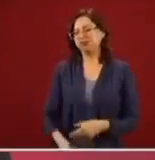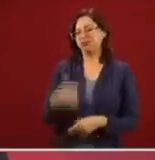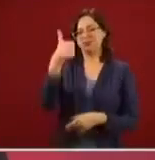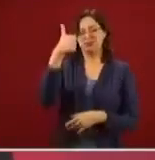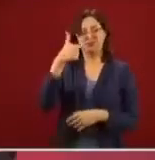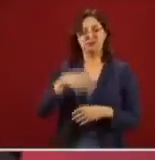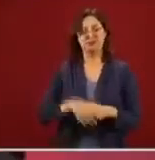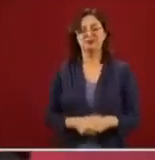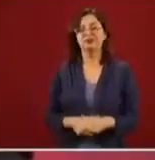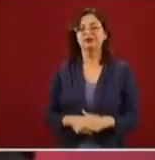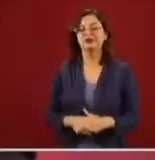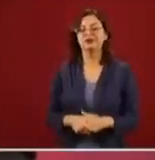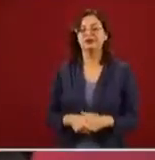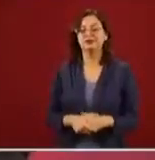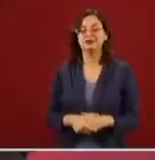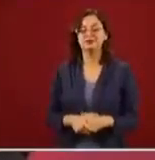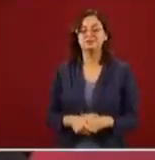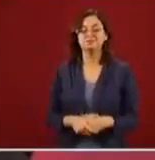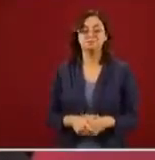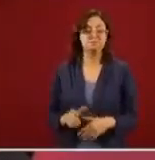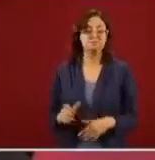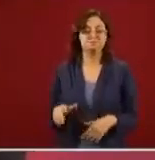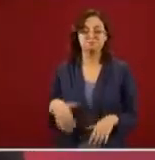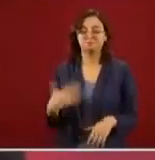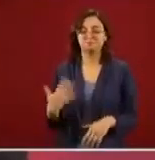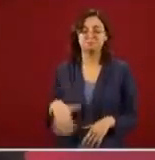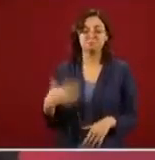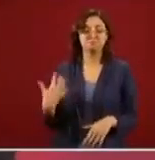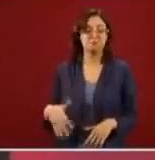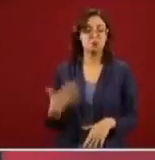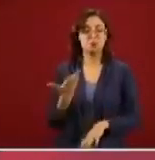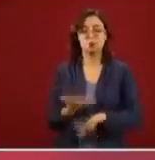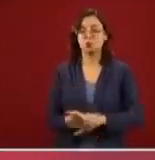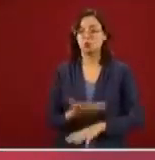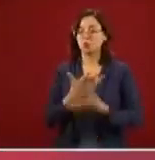sí, es algo muy grande. Entonces,